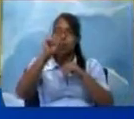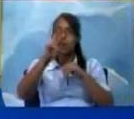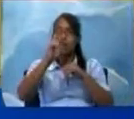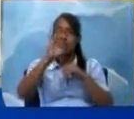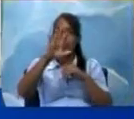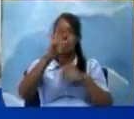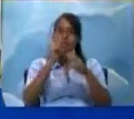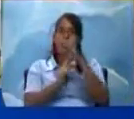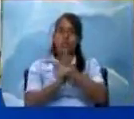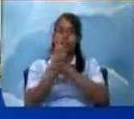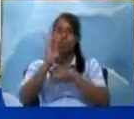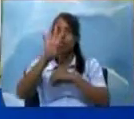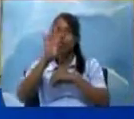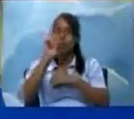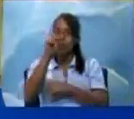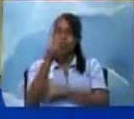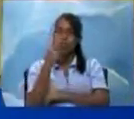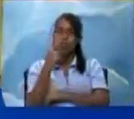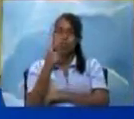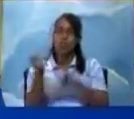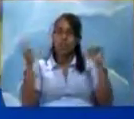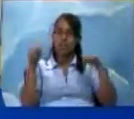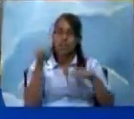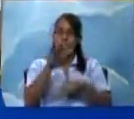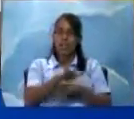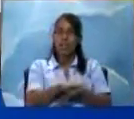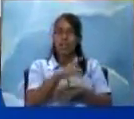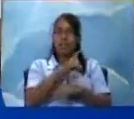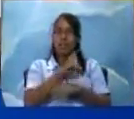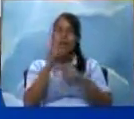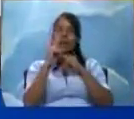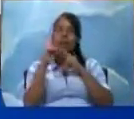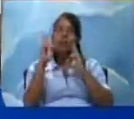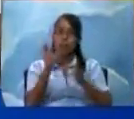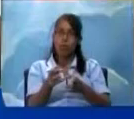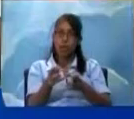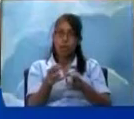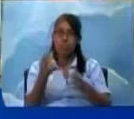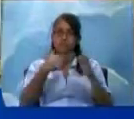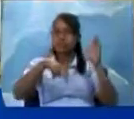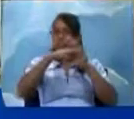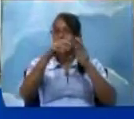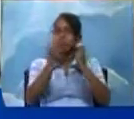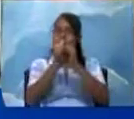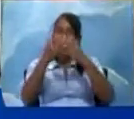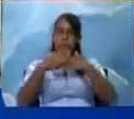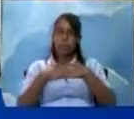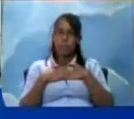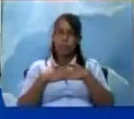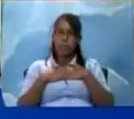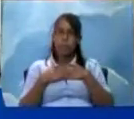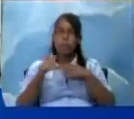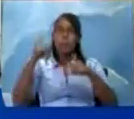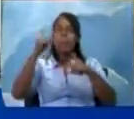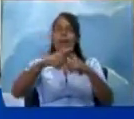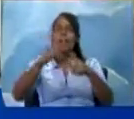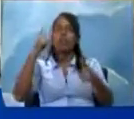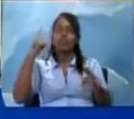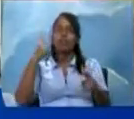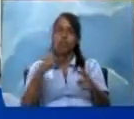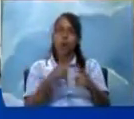25 versículo 41, aquí está la respuesta. Dígalo conmigo, cielito.